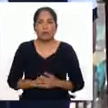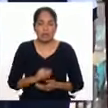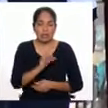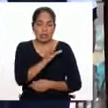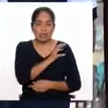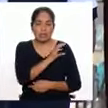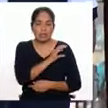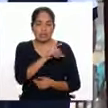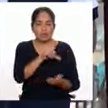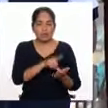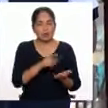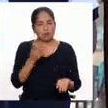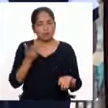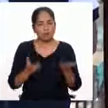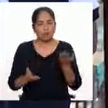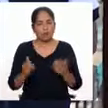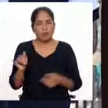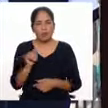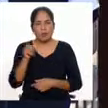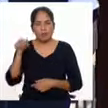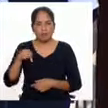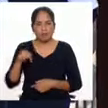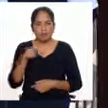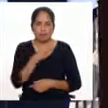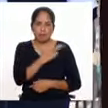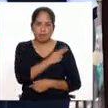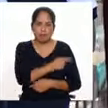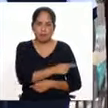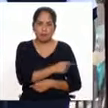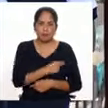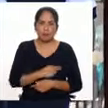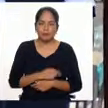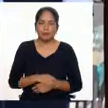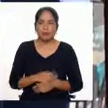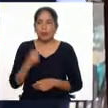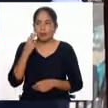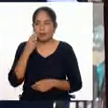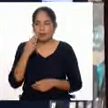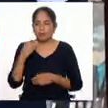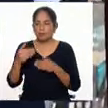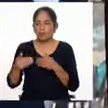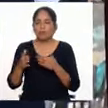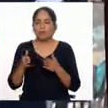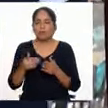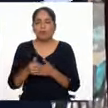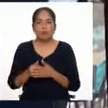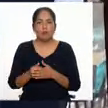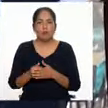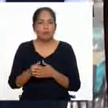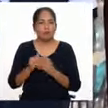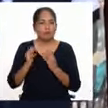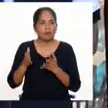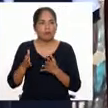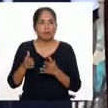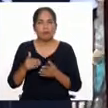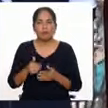Clínicas privadas. Tenemos salas de hospitalización,